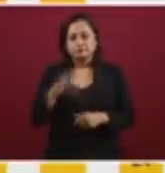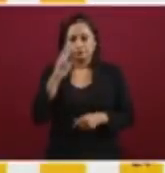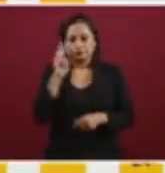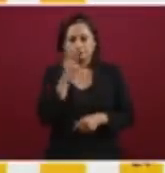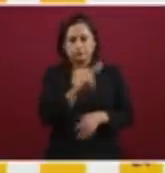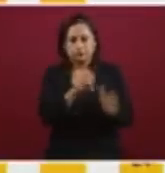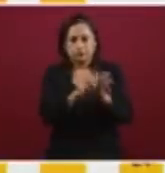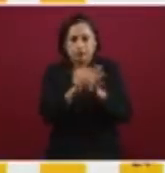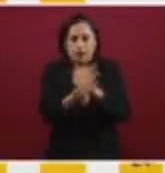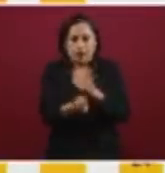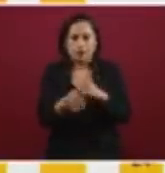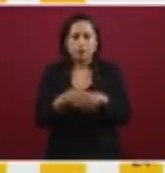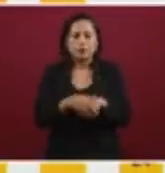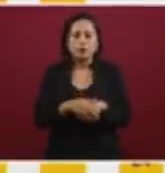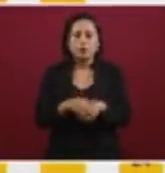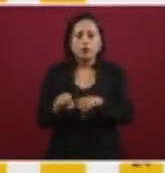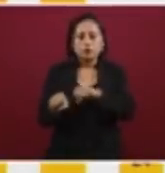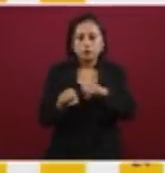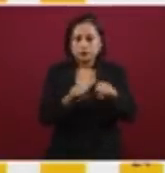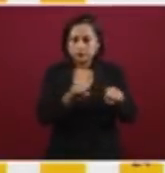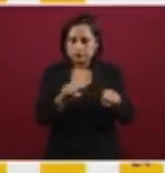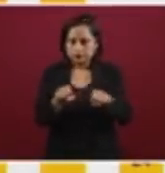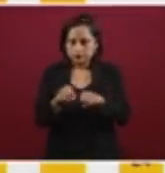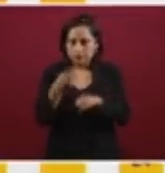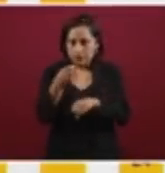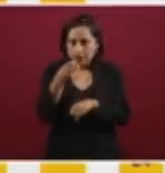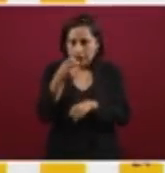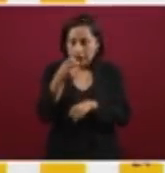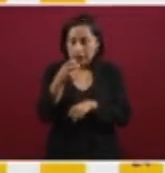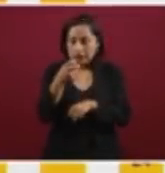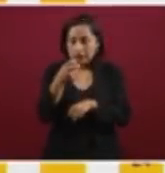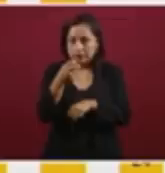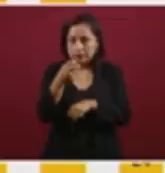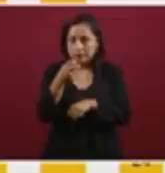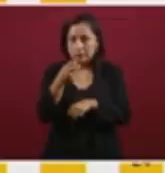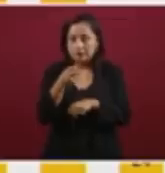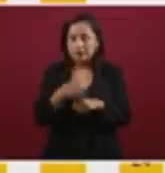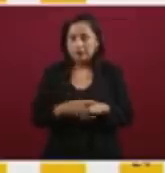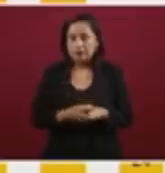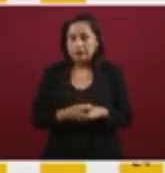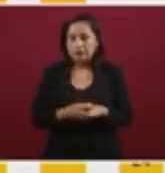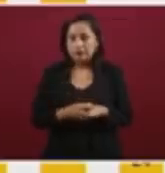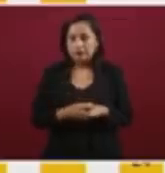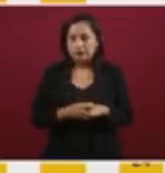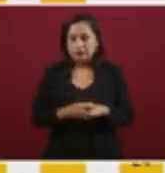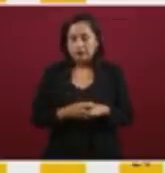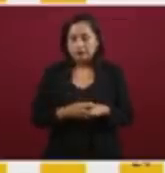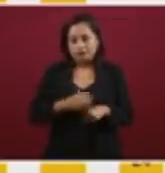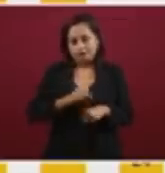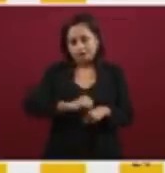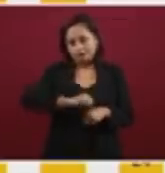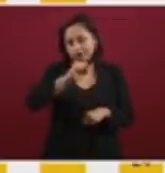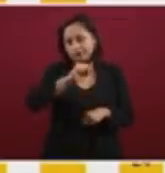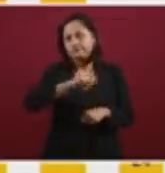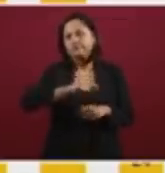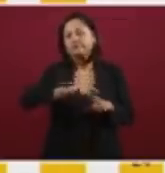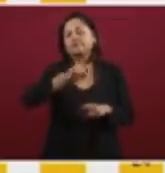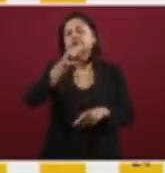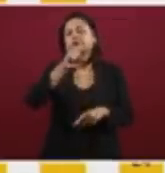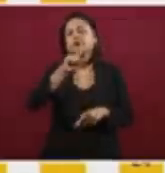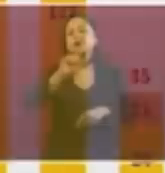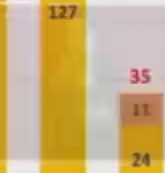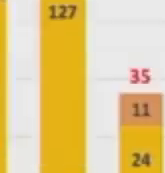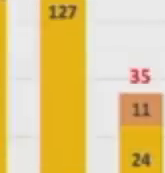el año del sismo sí luego tenemos identificado los